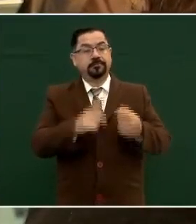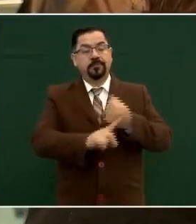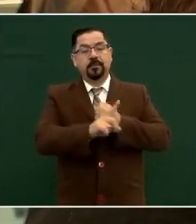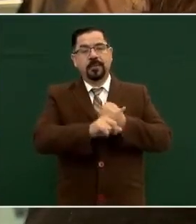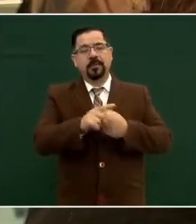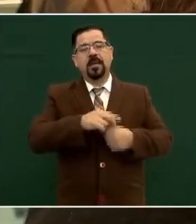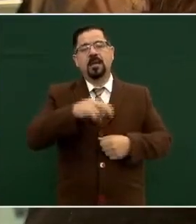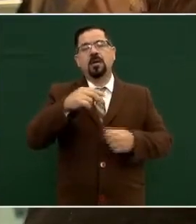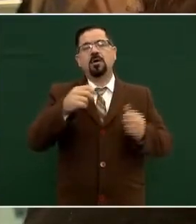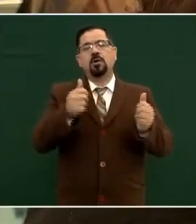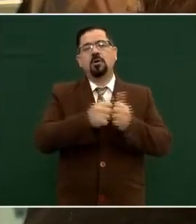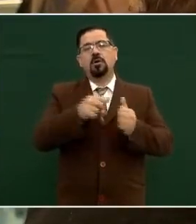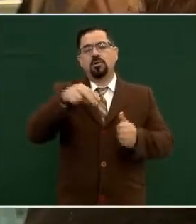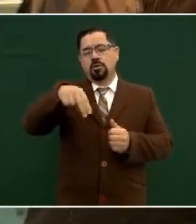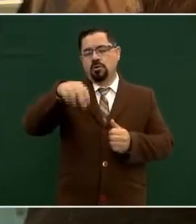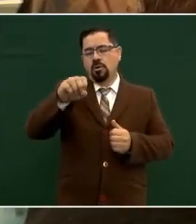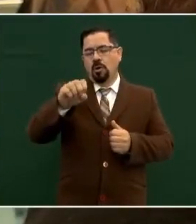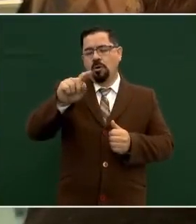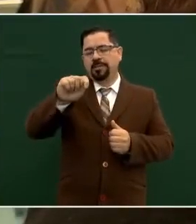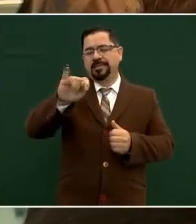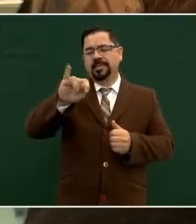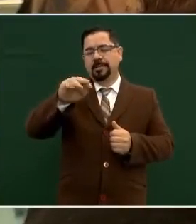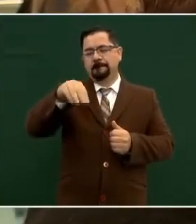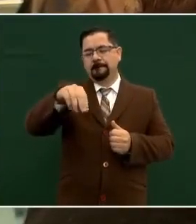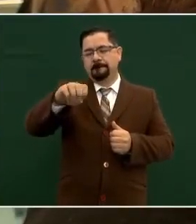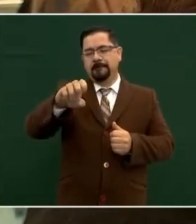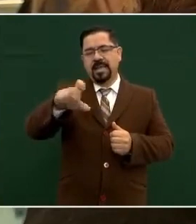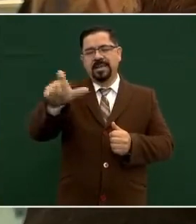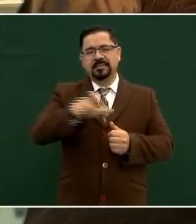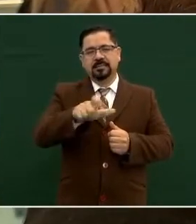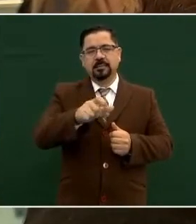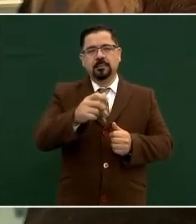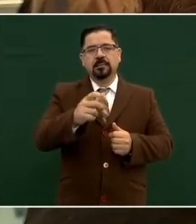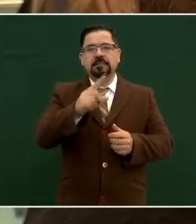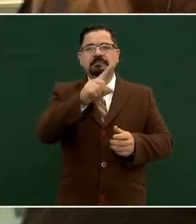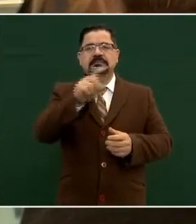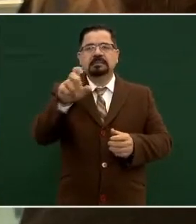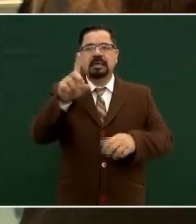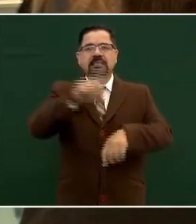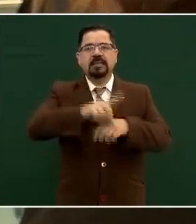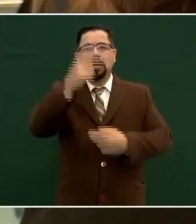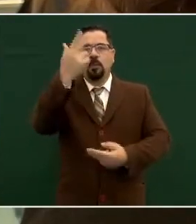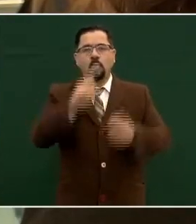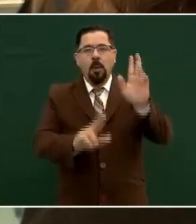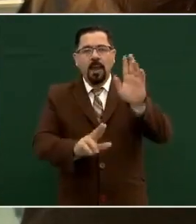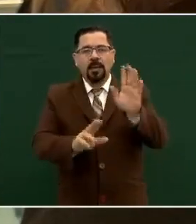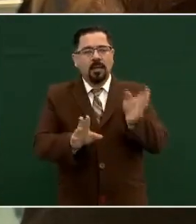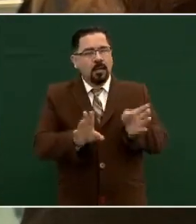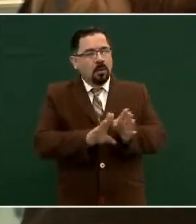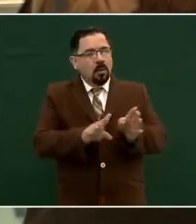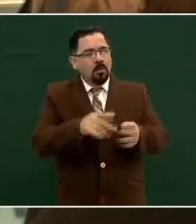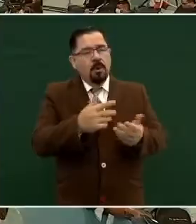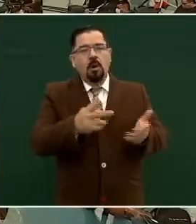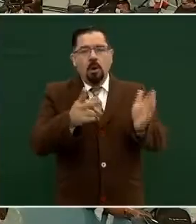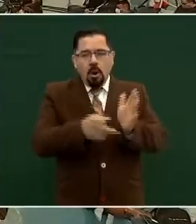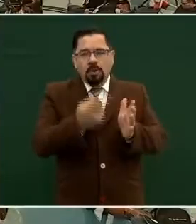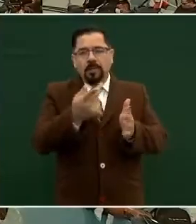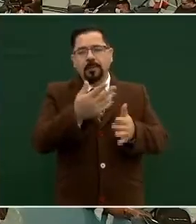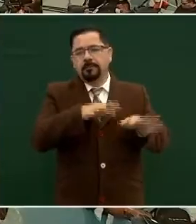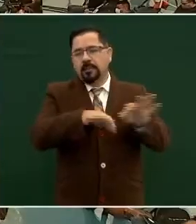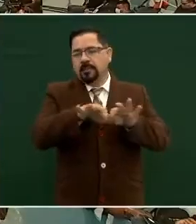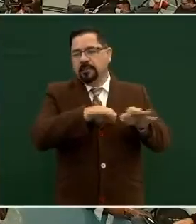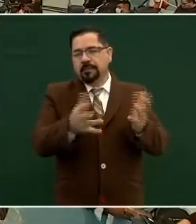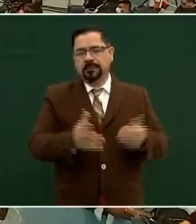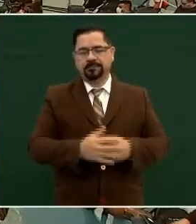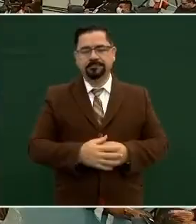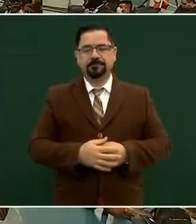de huelga, si no ve usted ningún viso de que se pueda arreglar para que la agencia vuelva a funcionar. Bueno, de